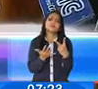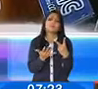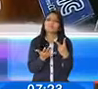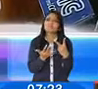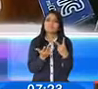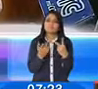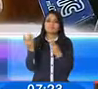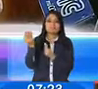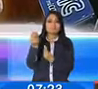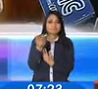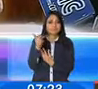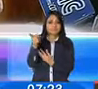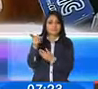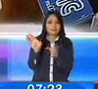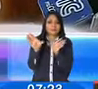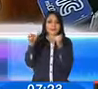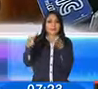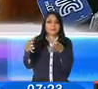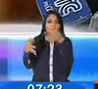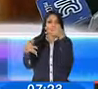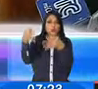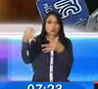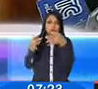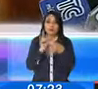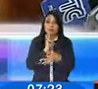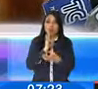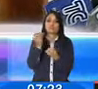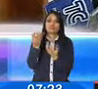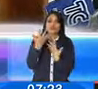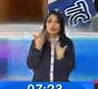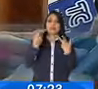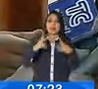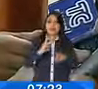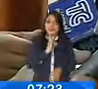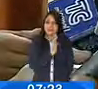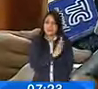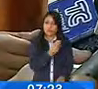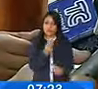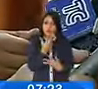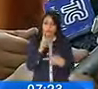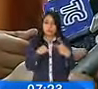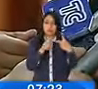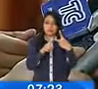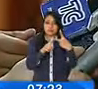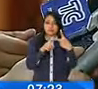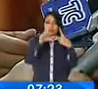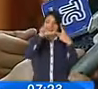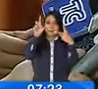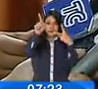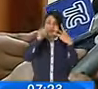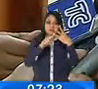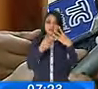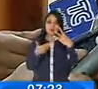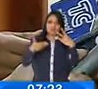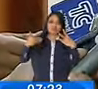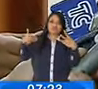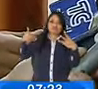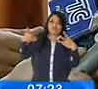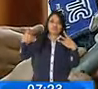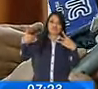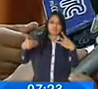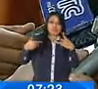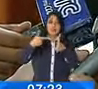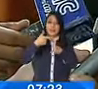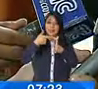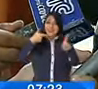las declaraciones que hizo el Departamento de Justicia de los Estados Unidos de Norteamérica, sino además periodos anteriores que van casi desde